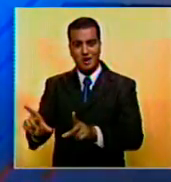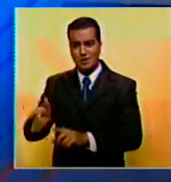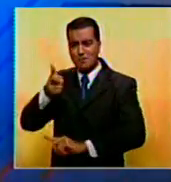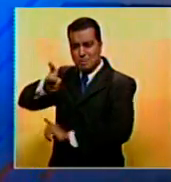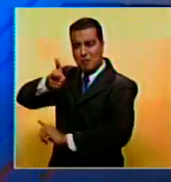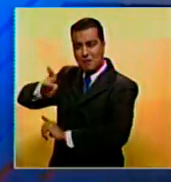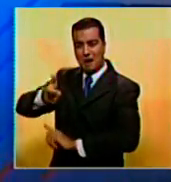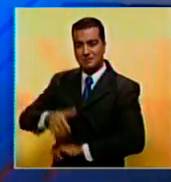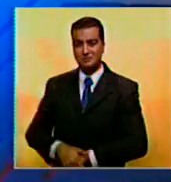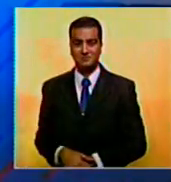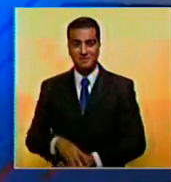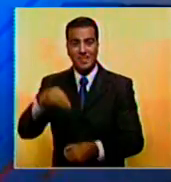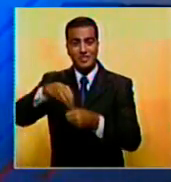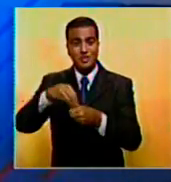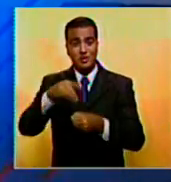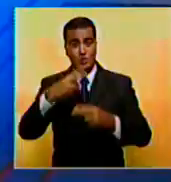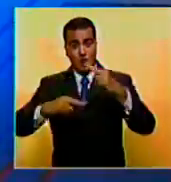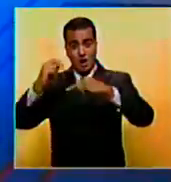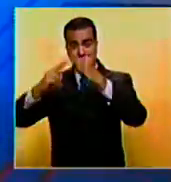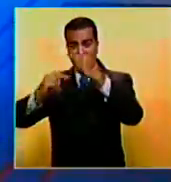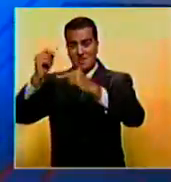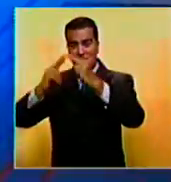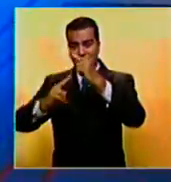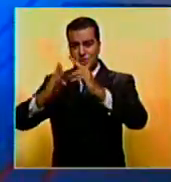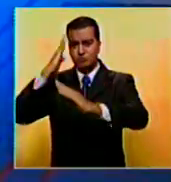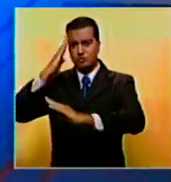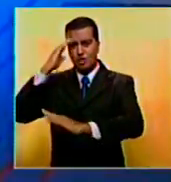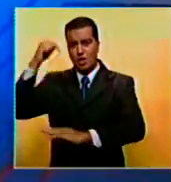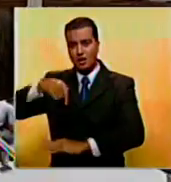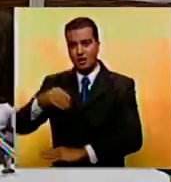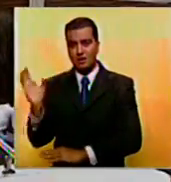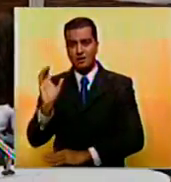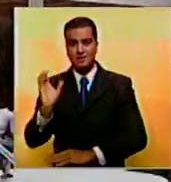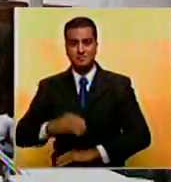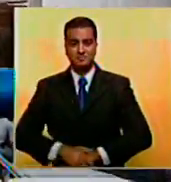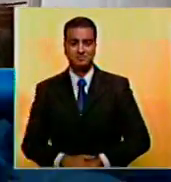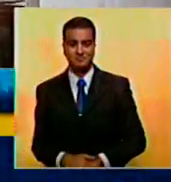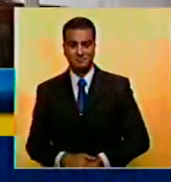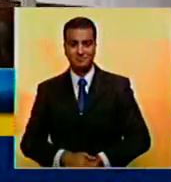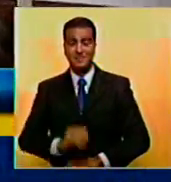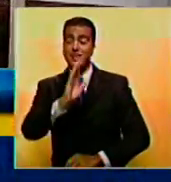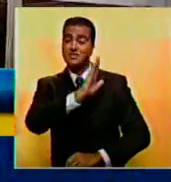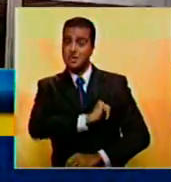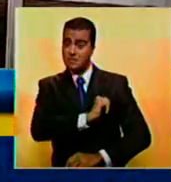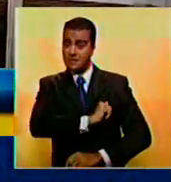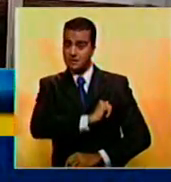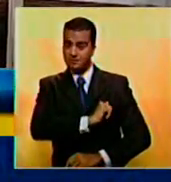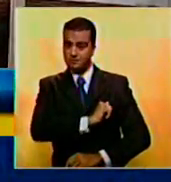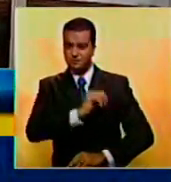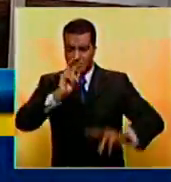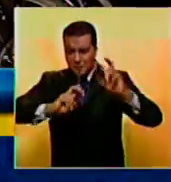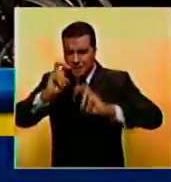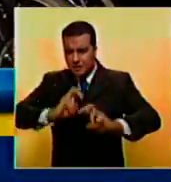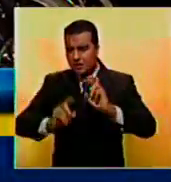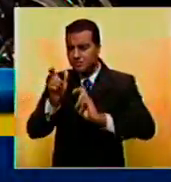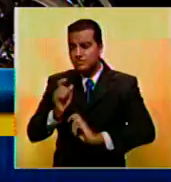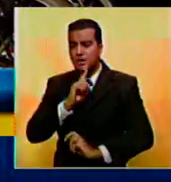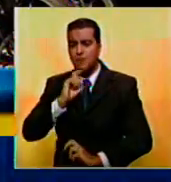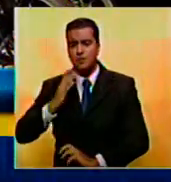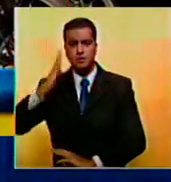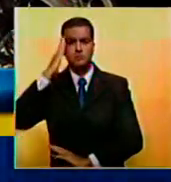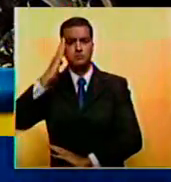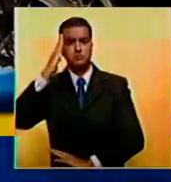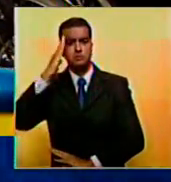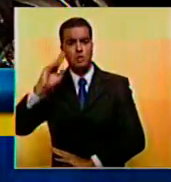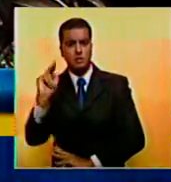disparos dentro de un apartamento ubicado en fuerte tune aquí en Caracas la división contra homicidios de la policía científica investiga si la muerte del Sargento